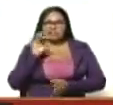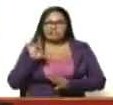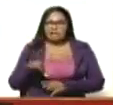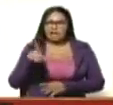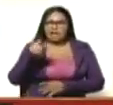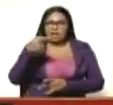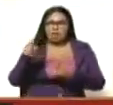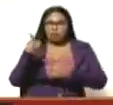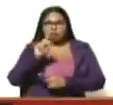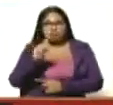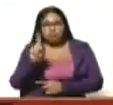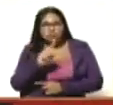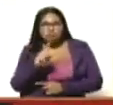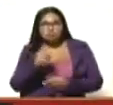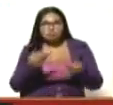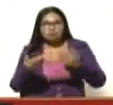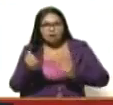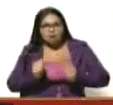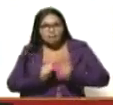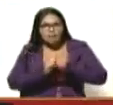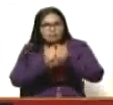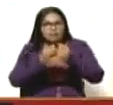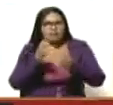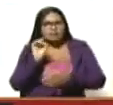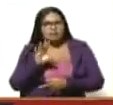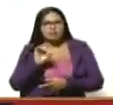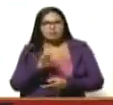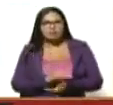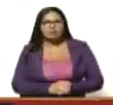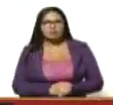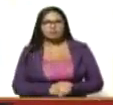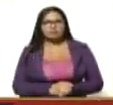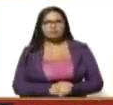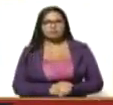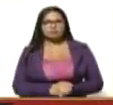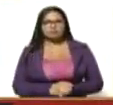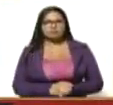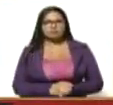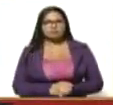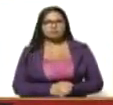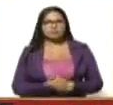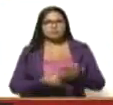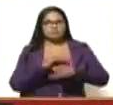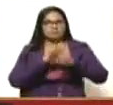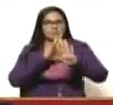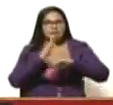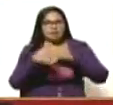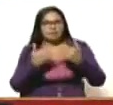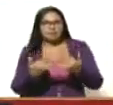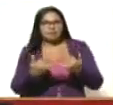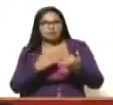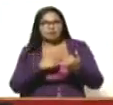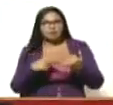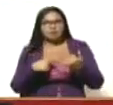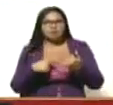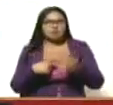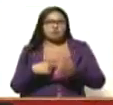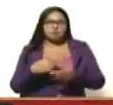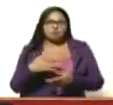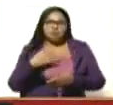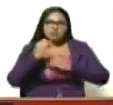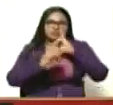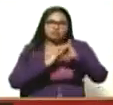otro, sino acompañar en el dolor. La poesía hace eso y la mayoría de los poetas internacionales, especialmente